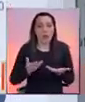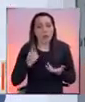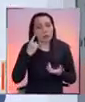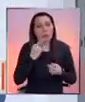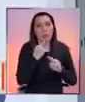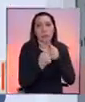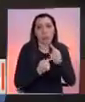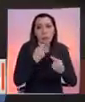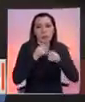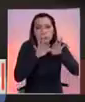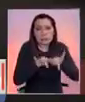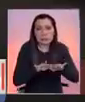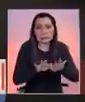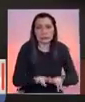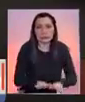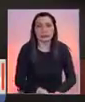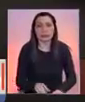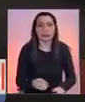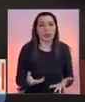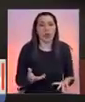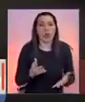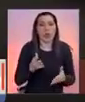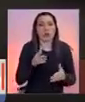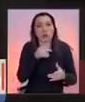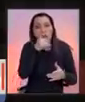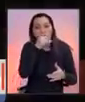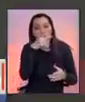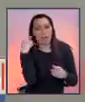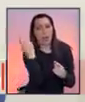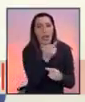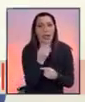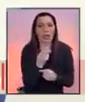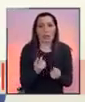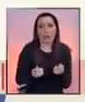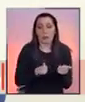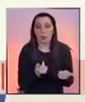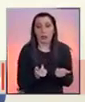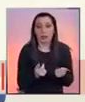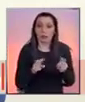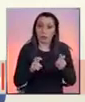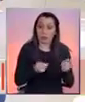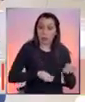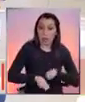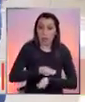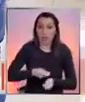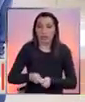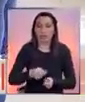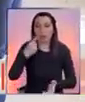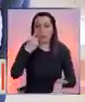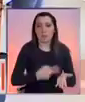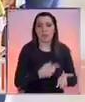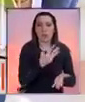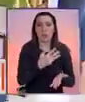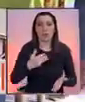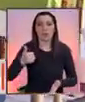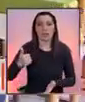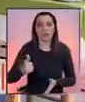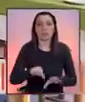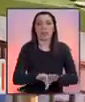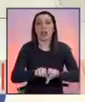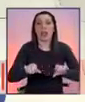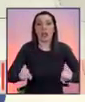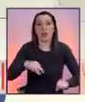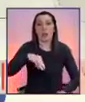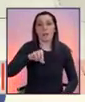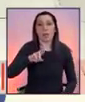es lo clima, la plata, esas cosas todas. En el ámbito comercial rige desde 1996 el acuerdo